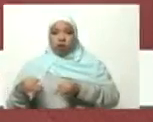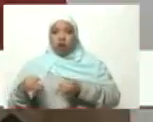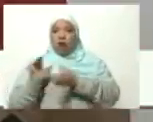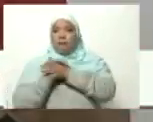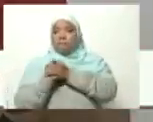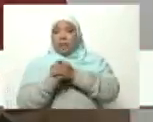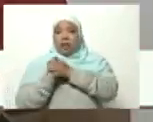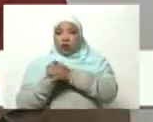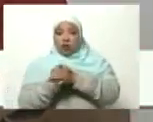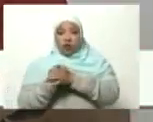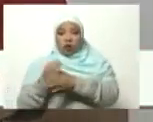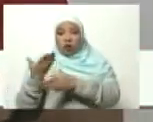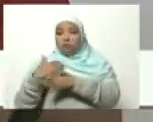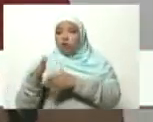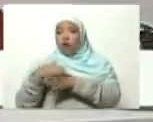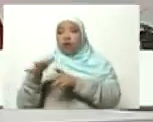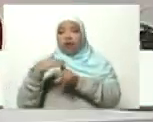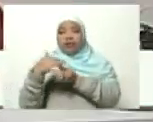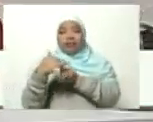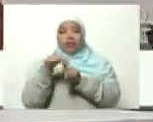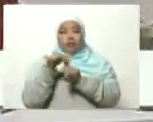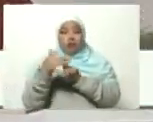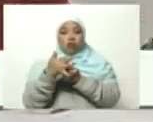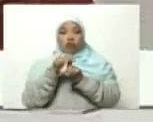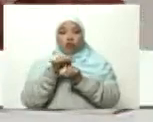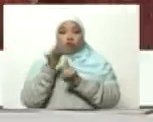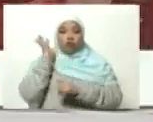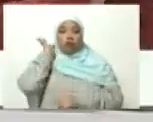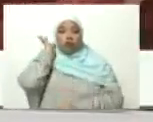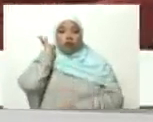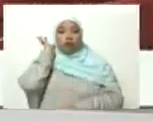circunstancia. Y mucho más.